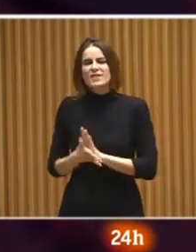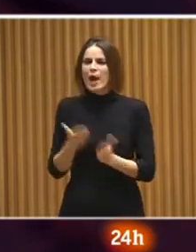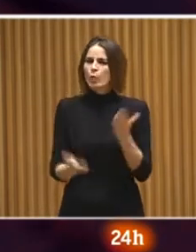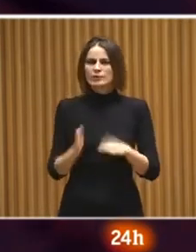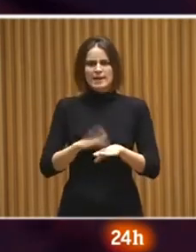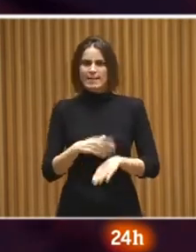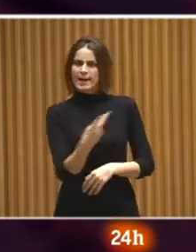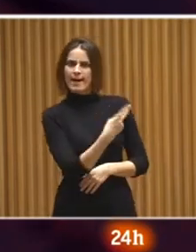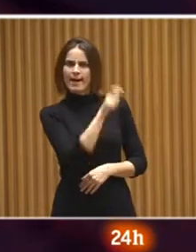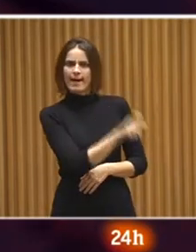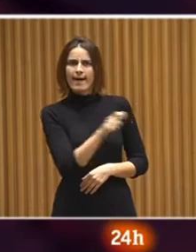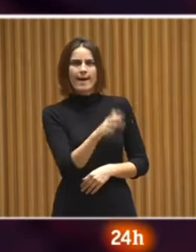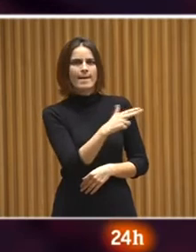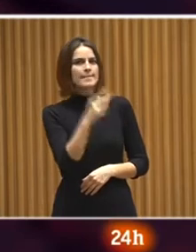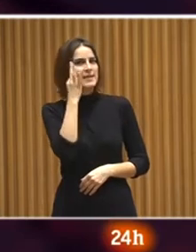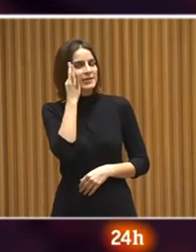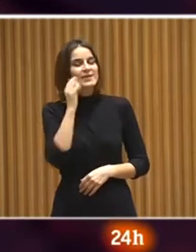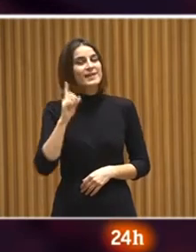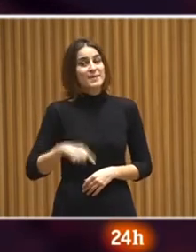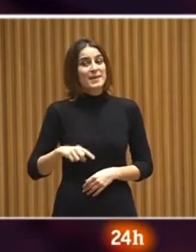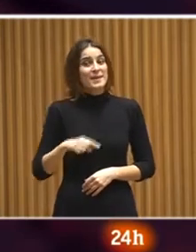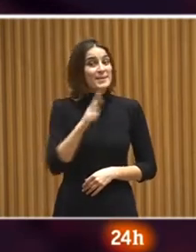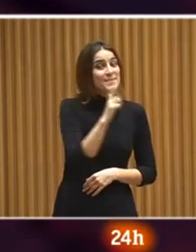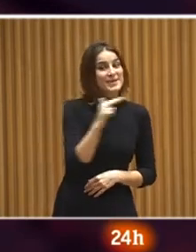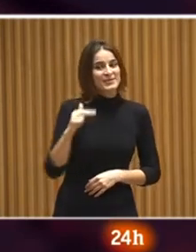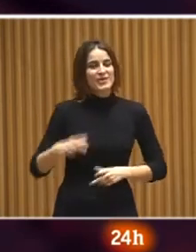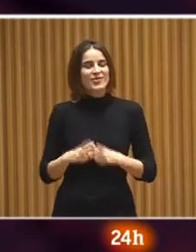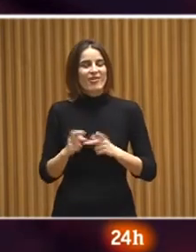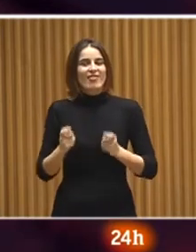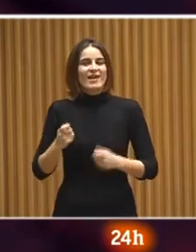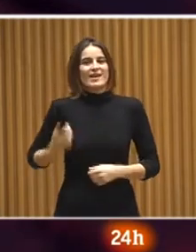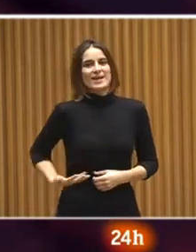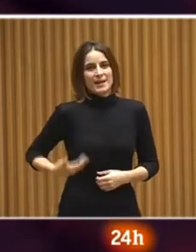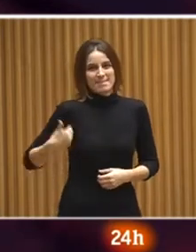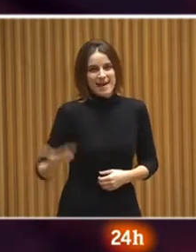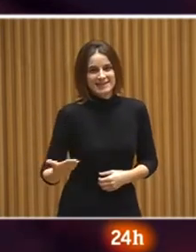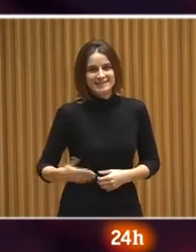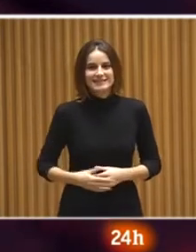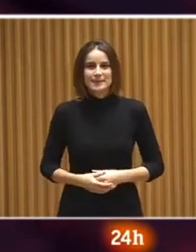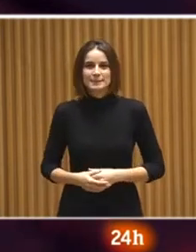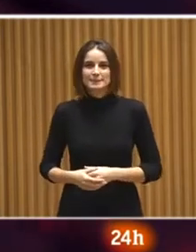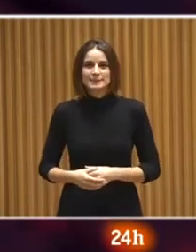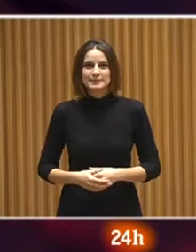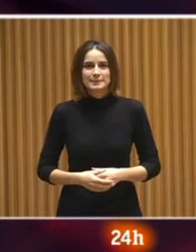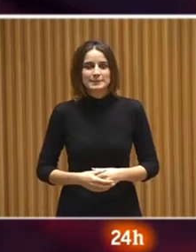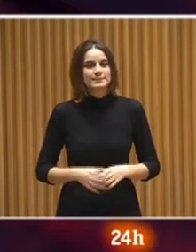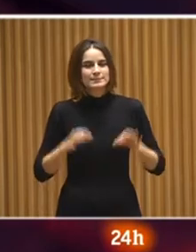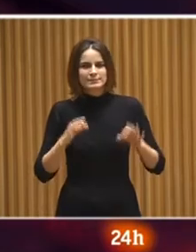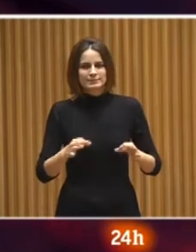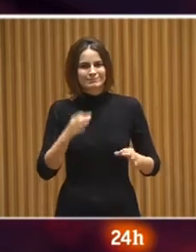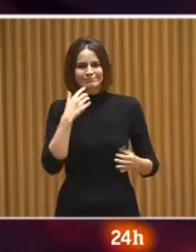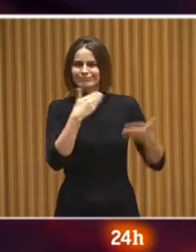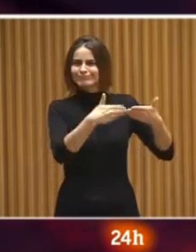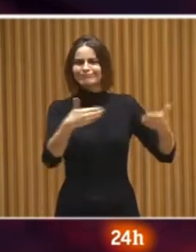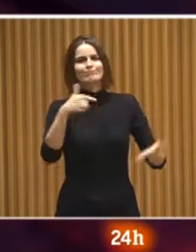de la pintura y de nuestra sociedad. Valga su reivindicación como hermosa muestra de avance diario en la